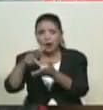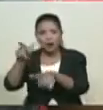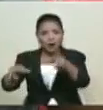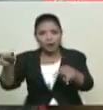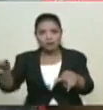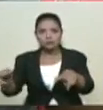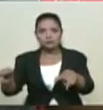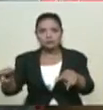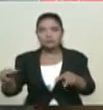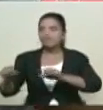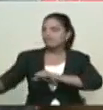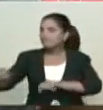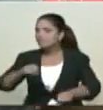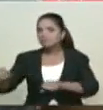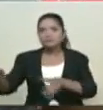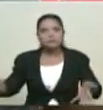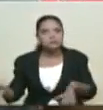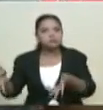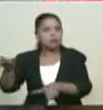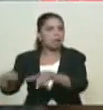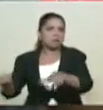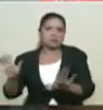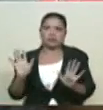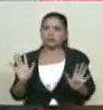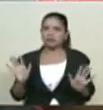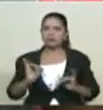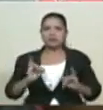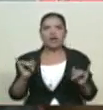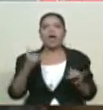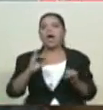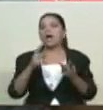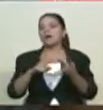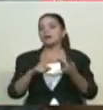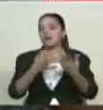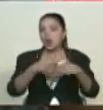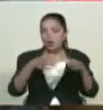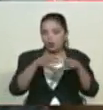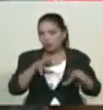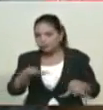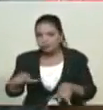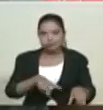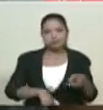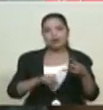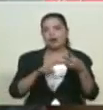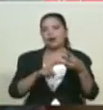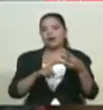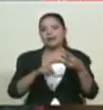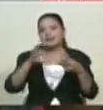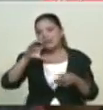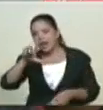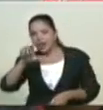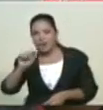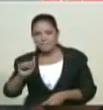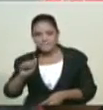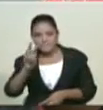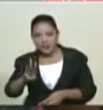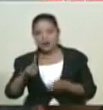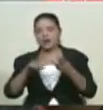hacemos lo que tengamos que hacer para mover a nuestra gente. Para eso tenemos, mira, la VC, los CLP, tenemos toda una estructura completa,